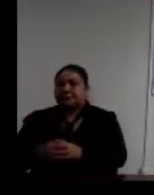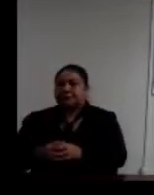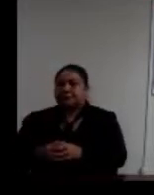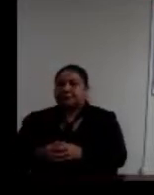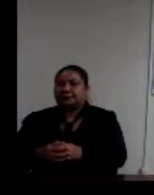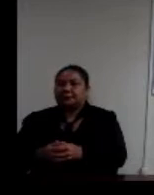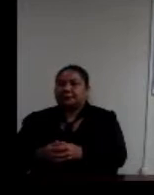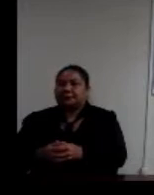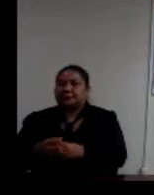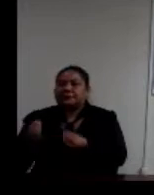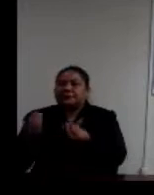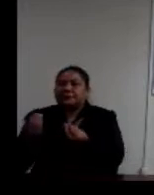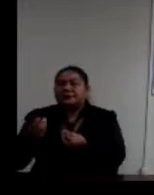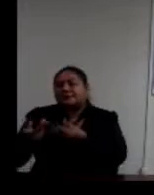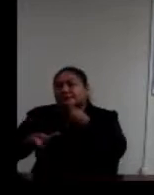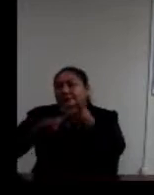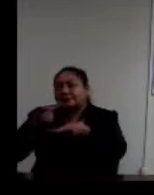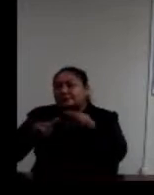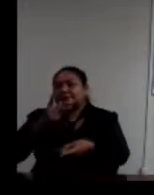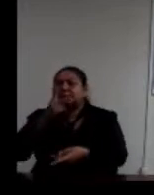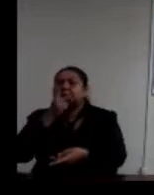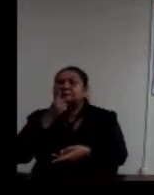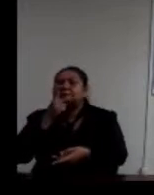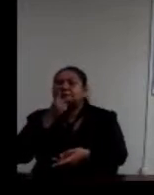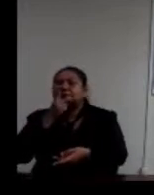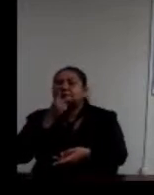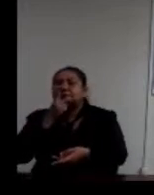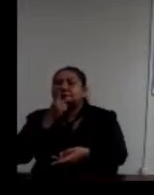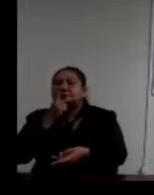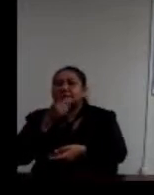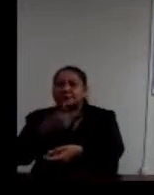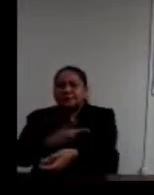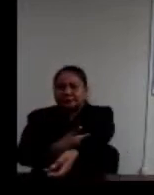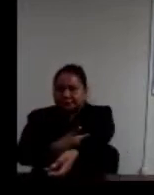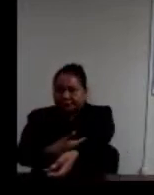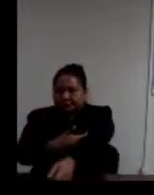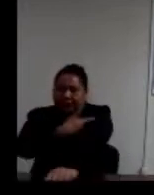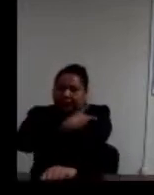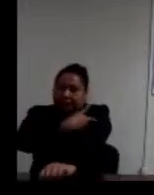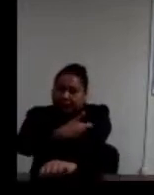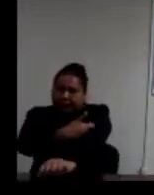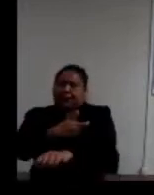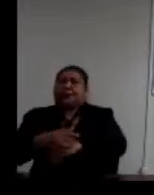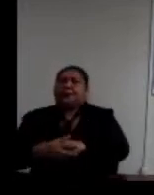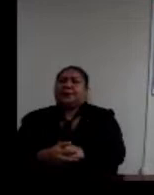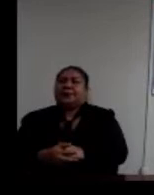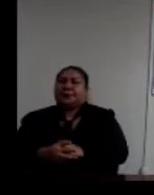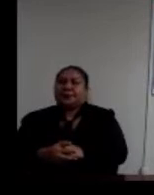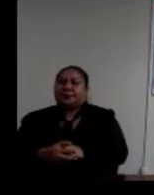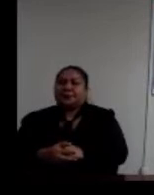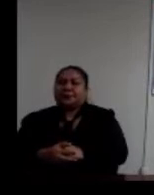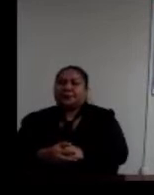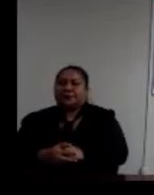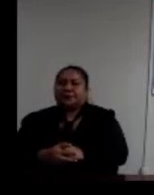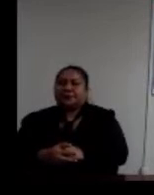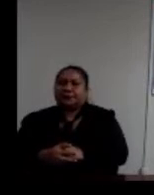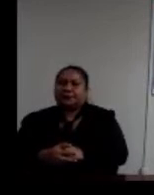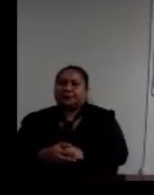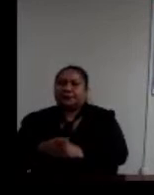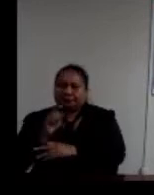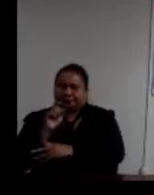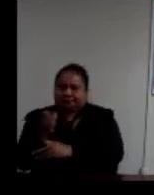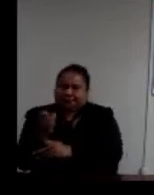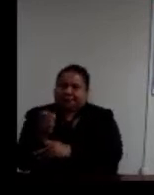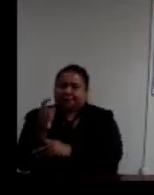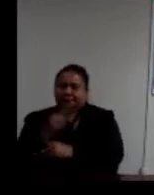una cuestión que nos preguntan mucho los papás en relación a las vacunas. Yo sé que esa plática es dirigida al personal, pero se los voy a